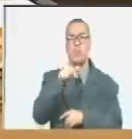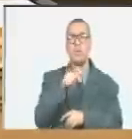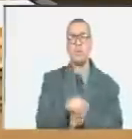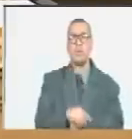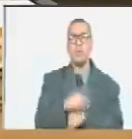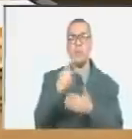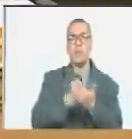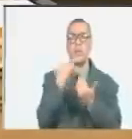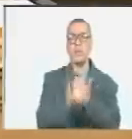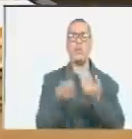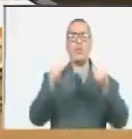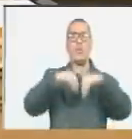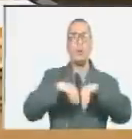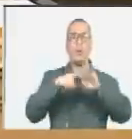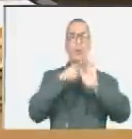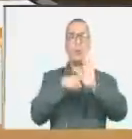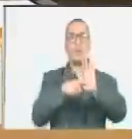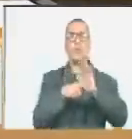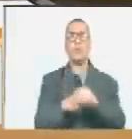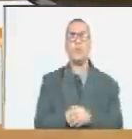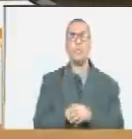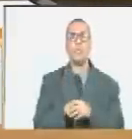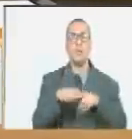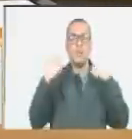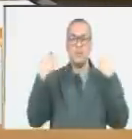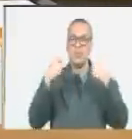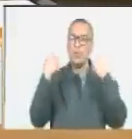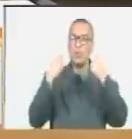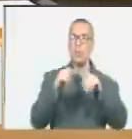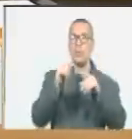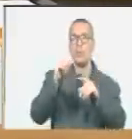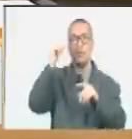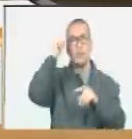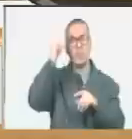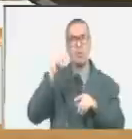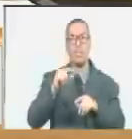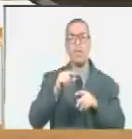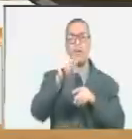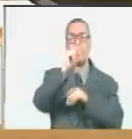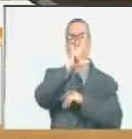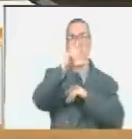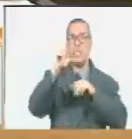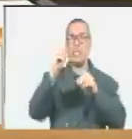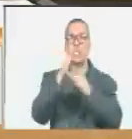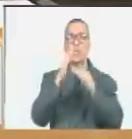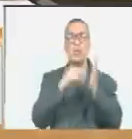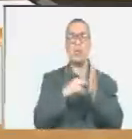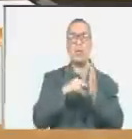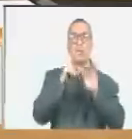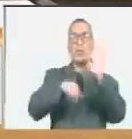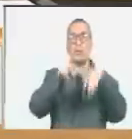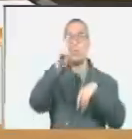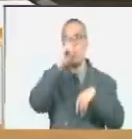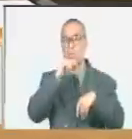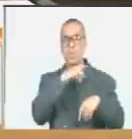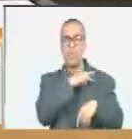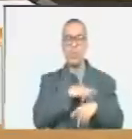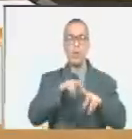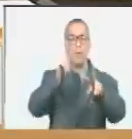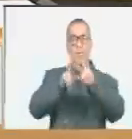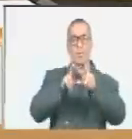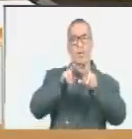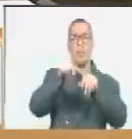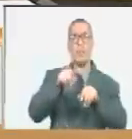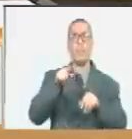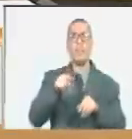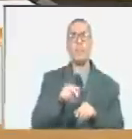del proyecto de acuerdo presentado con motivo de celebrarse el día 30 de abril el duodécimo aniversario de la Gran Misión Vivienda